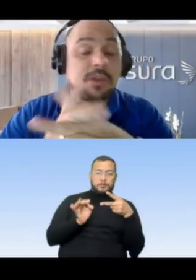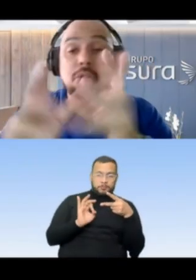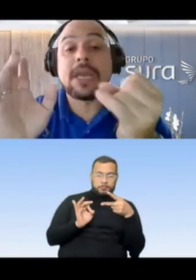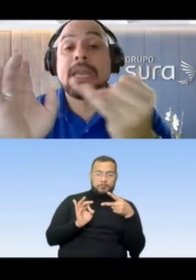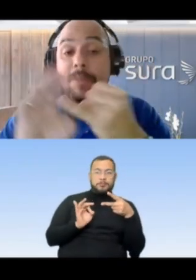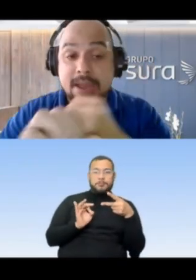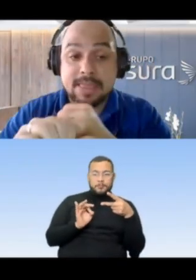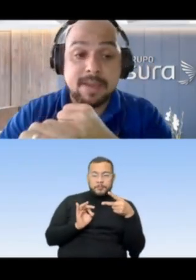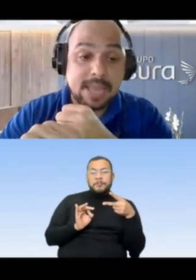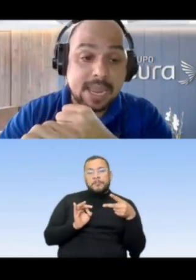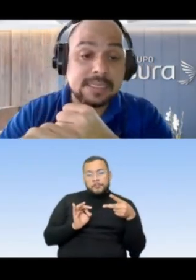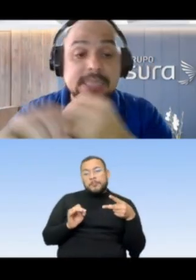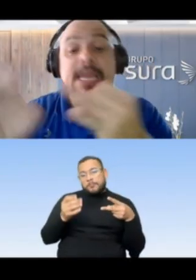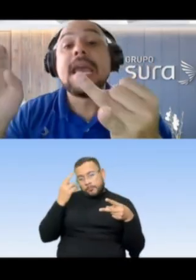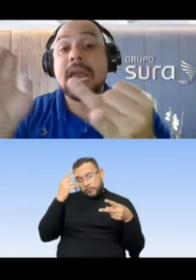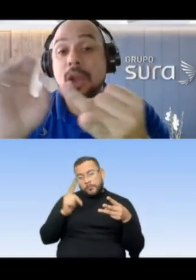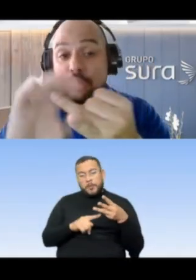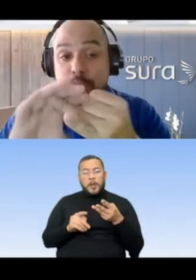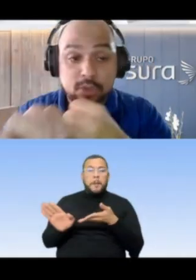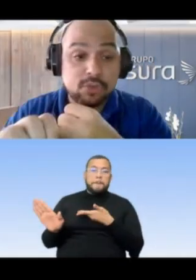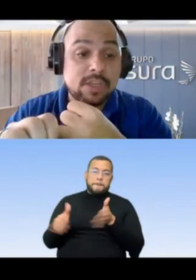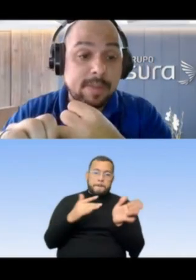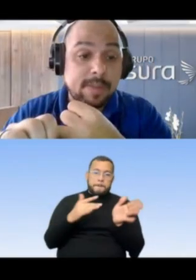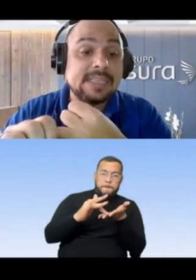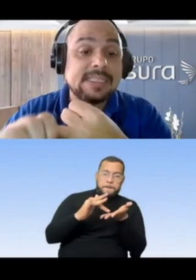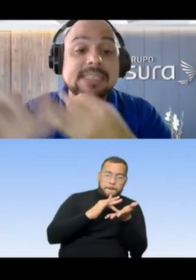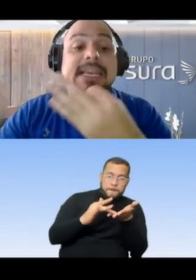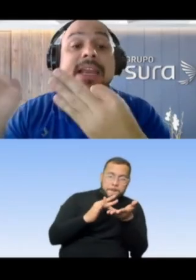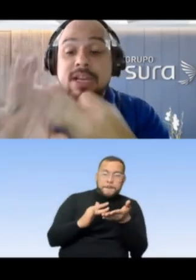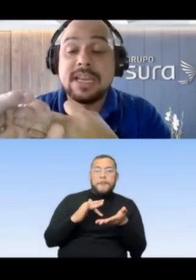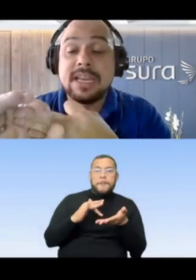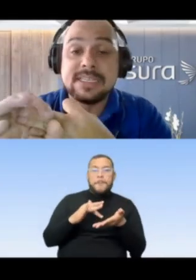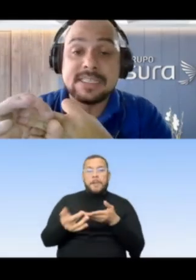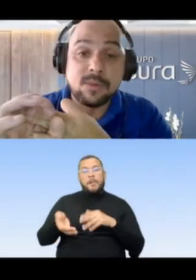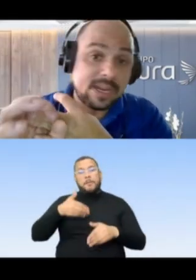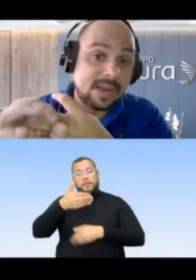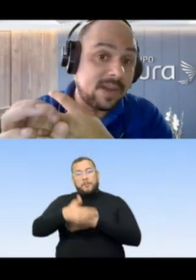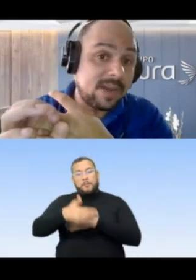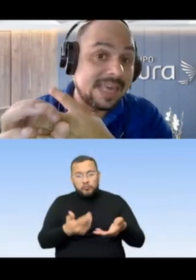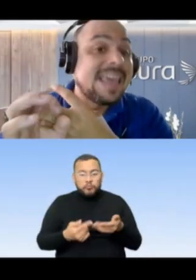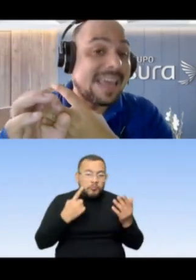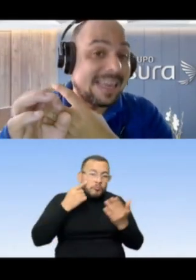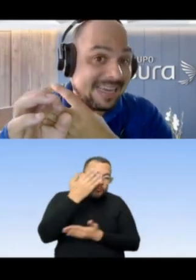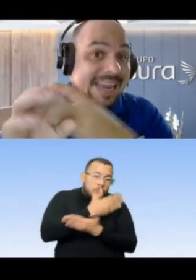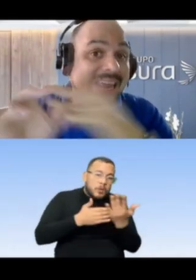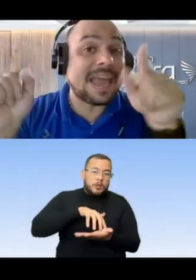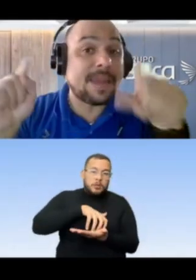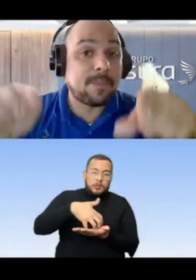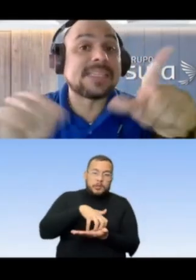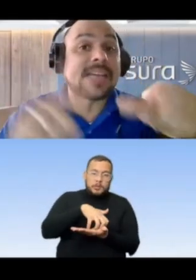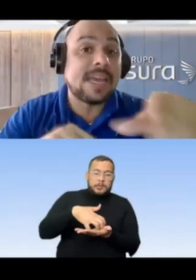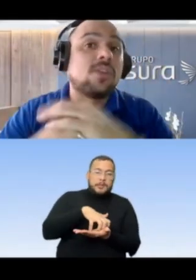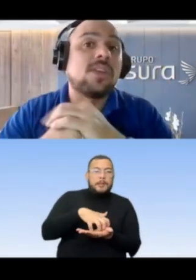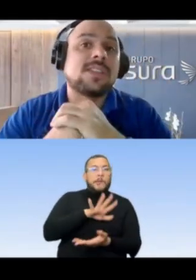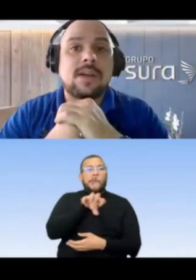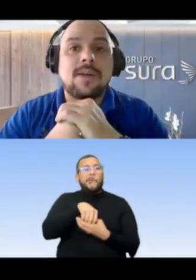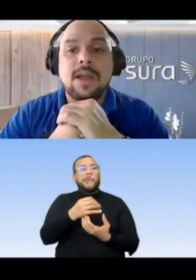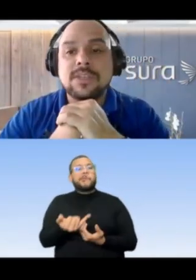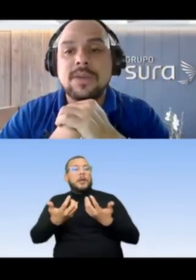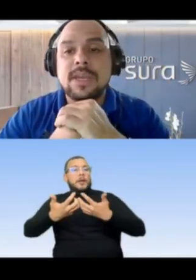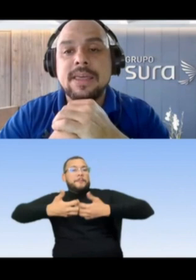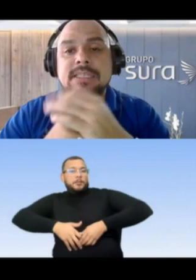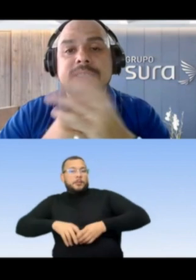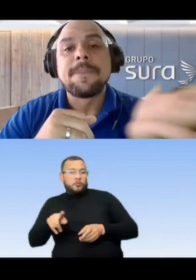capacitación y entrenamiento en el plan de emergencias, en los procesos de emergencias, en los análisis de vulnerabilidad que tiene la empresa en donde